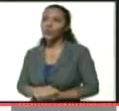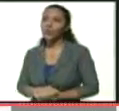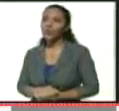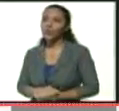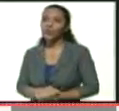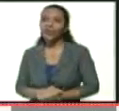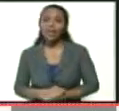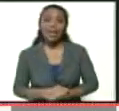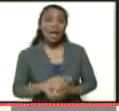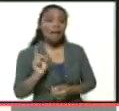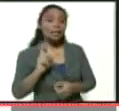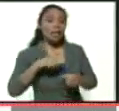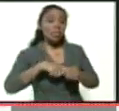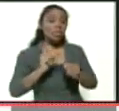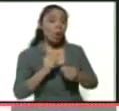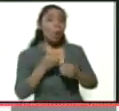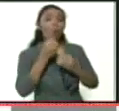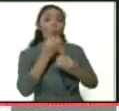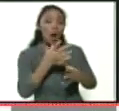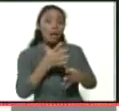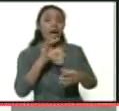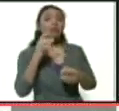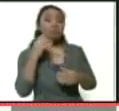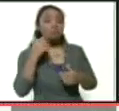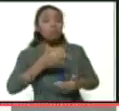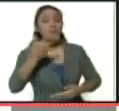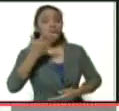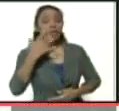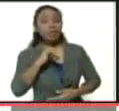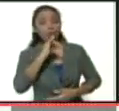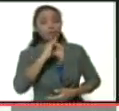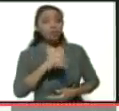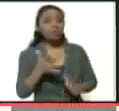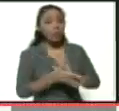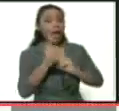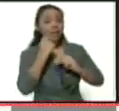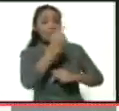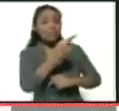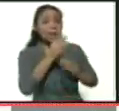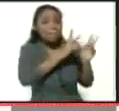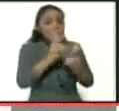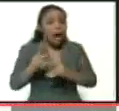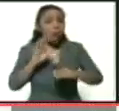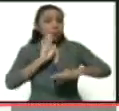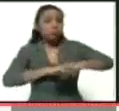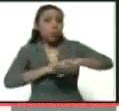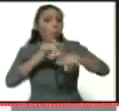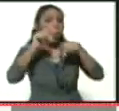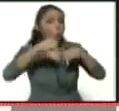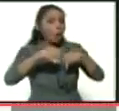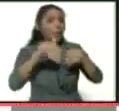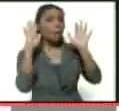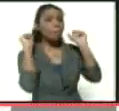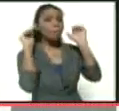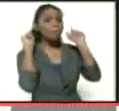Entonces se desertó, de buena fuente se desertó Rodríguez Cabello. Entonces él dice, el plan que anunciará hoy, bye